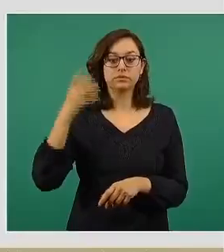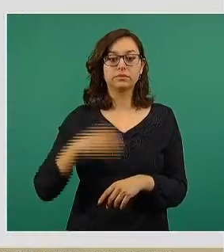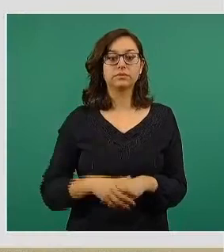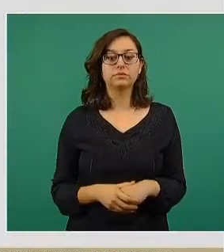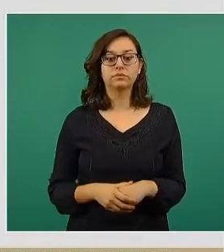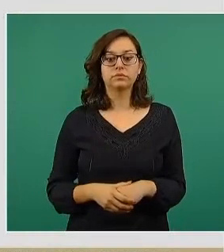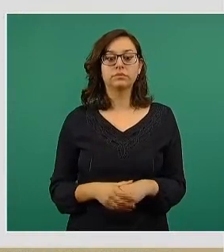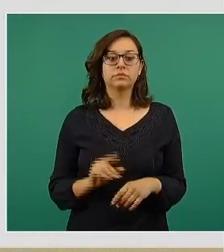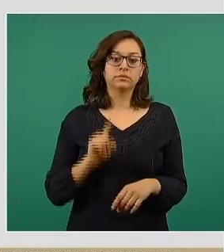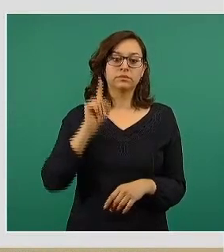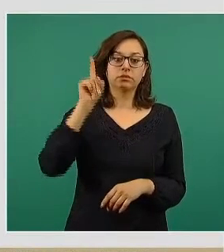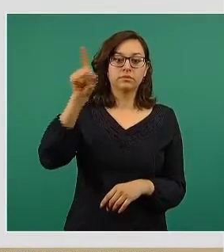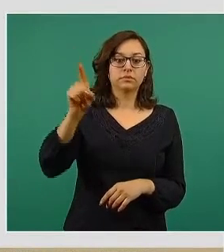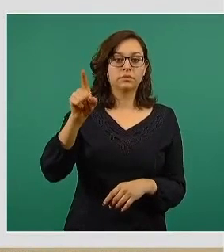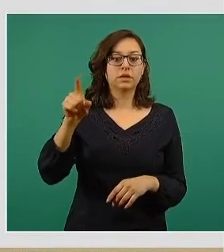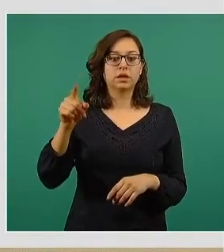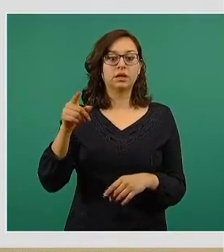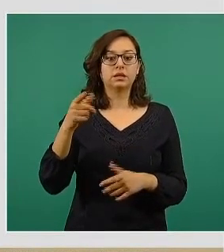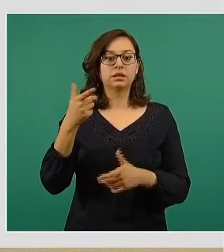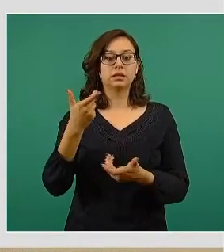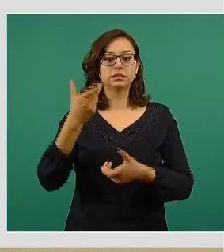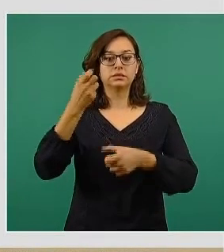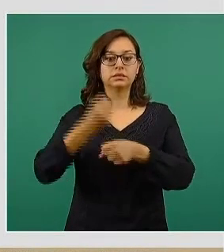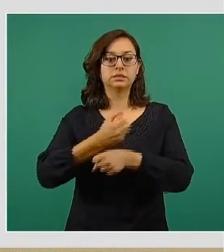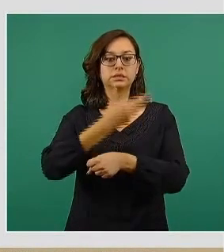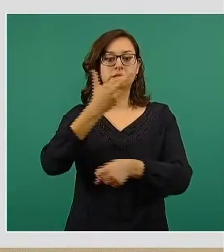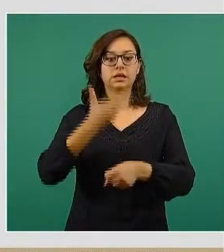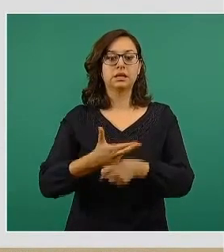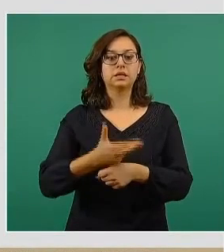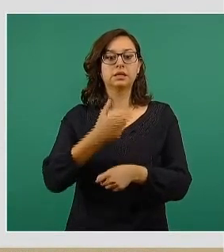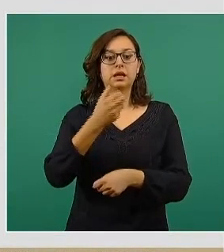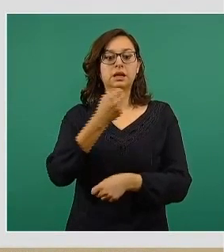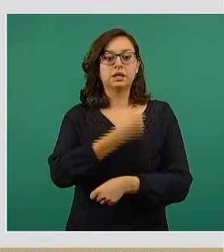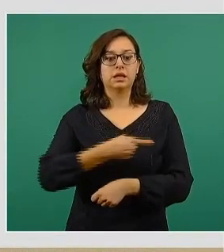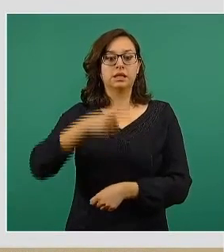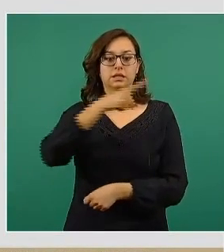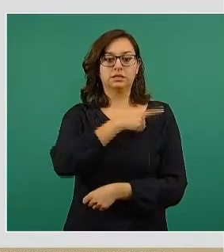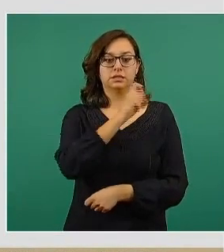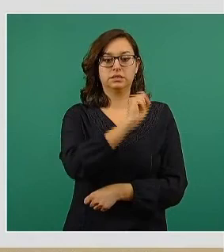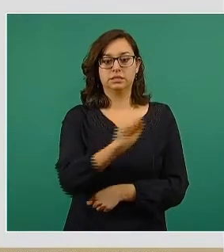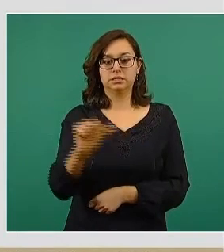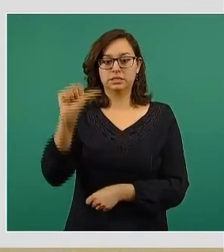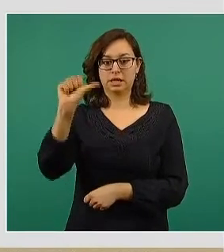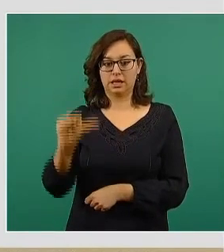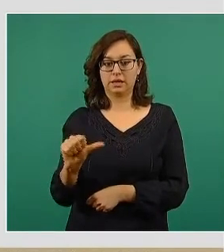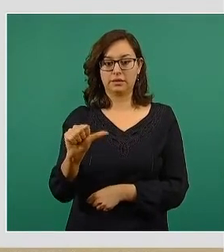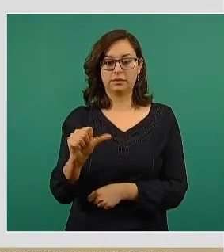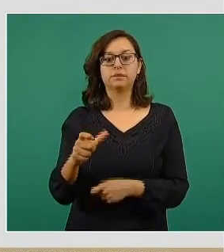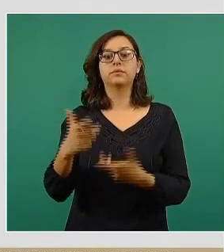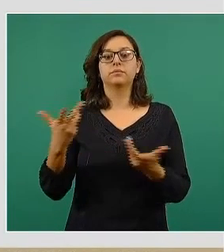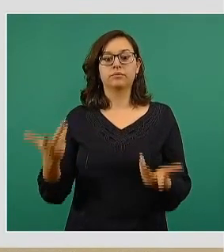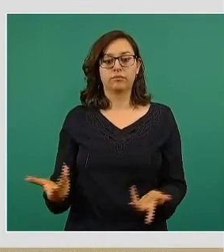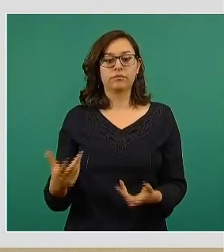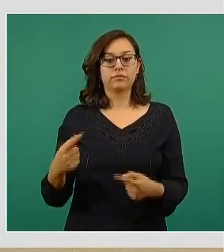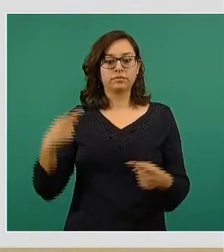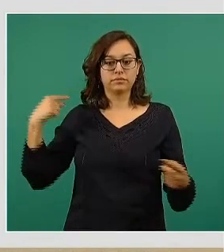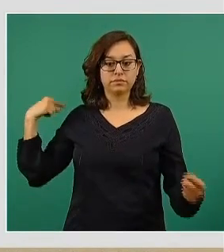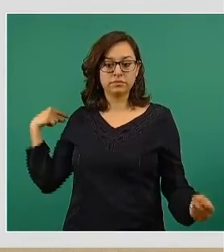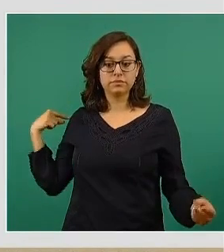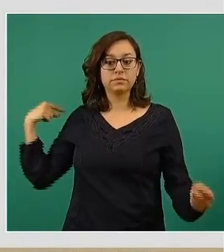en la sede de la Secretaría de Salud, allá en Lieja. Y vean, el día de hoy estamos llevando a cabo la conferencia